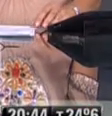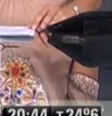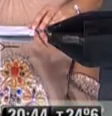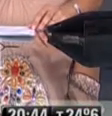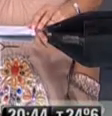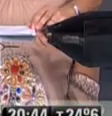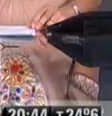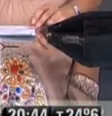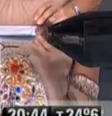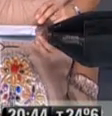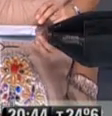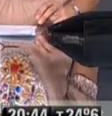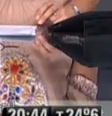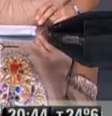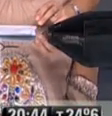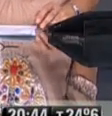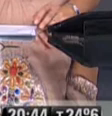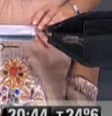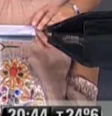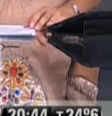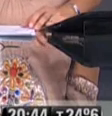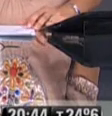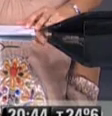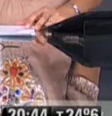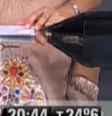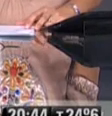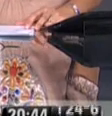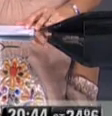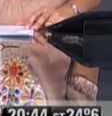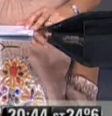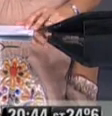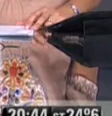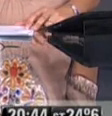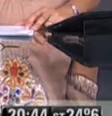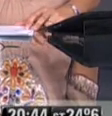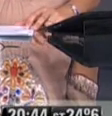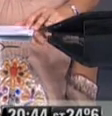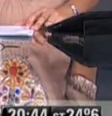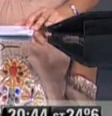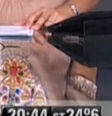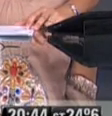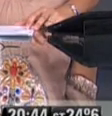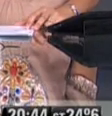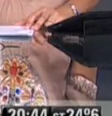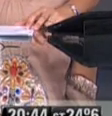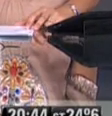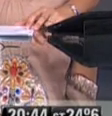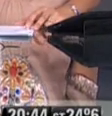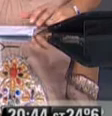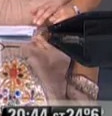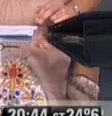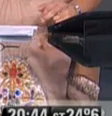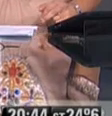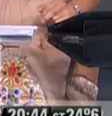Tras el conflicto por el pedido de desalojo del hangar de LAN del Aeroparque Metropolitano, el gobierno nacional le pidió a la empresa aérea informes sobre